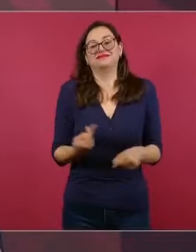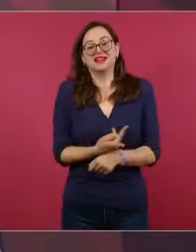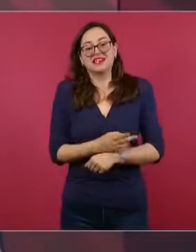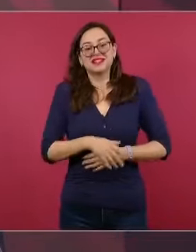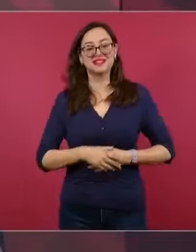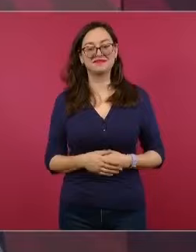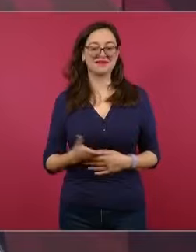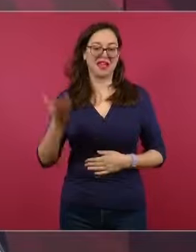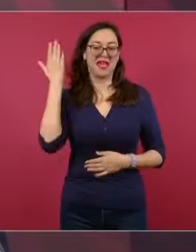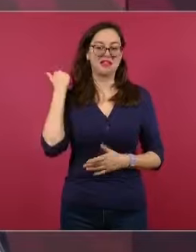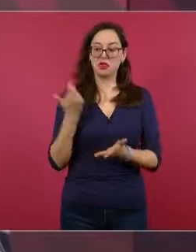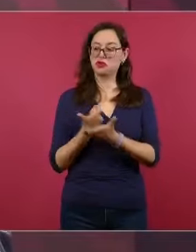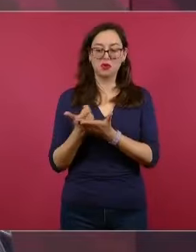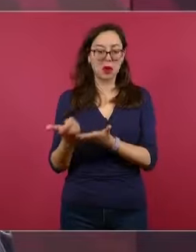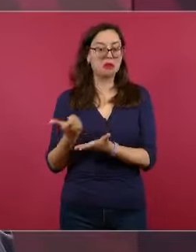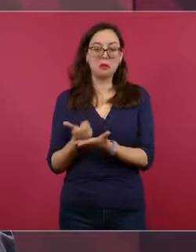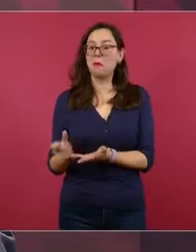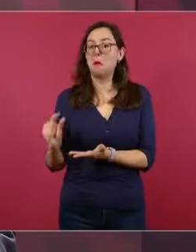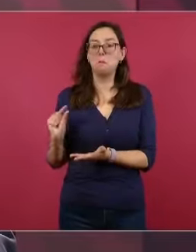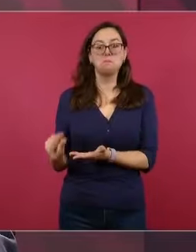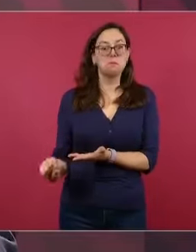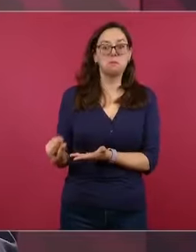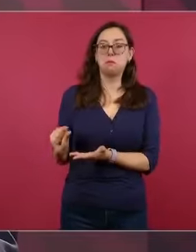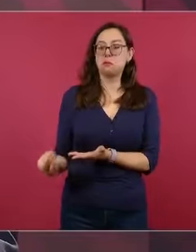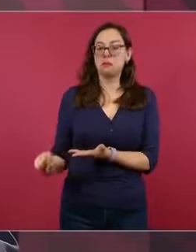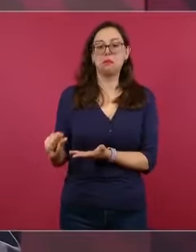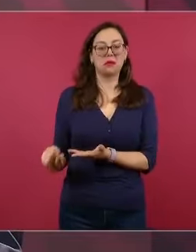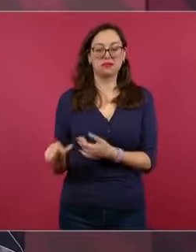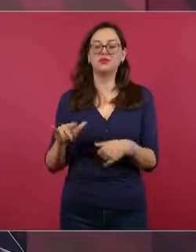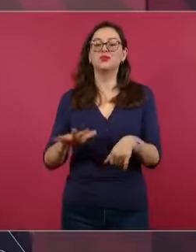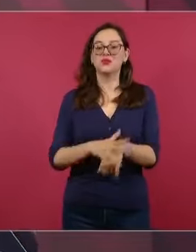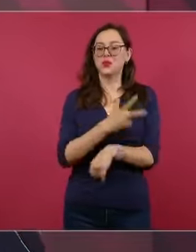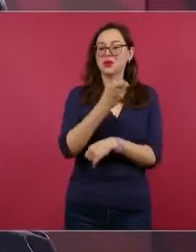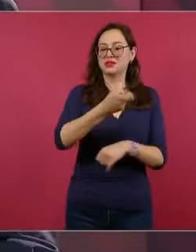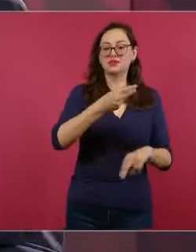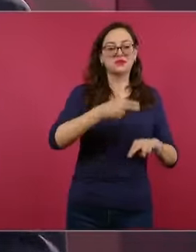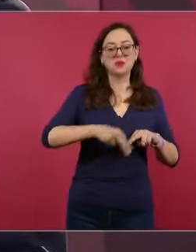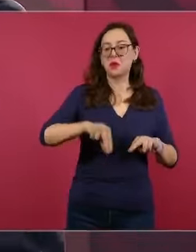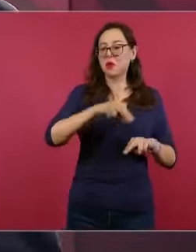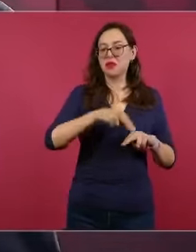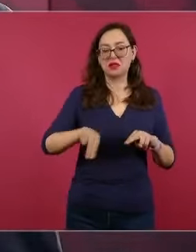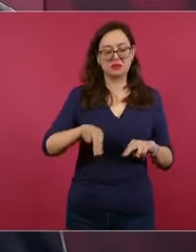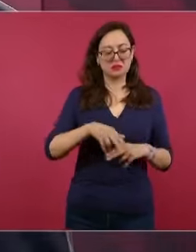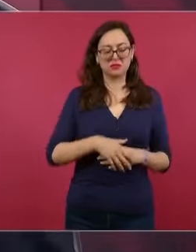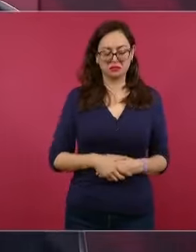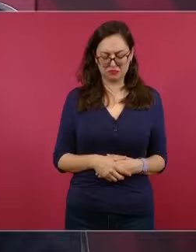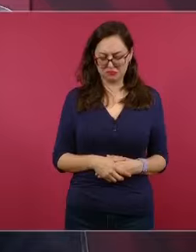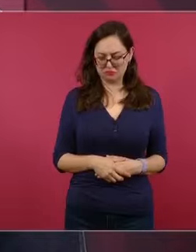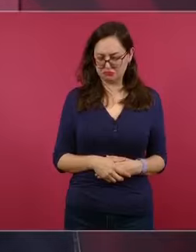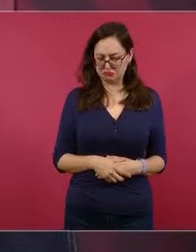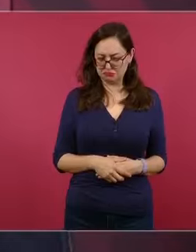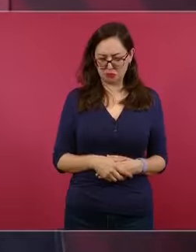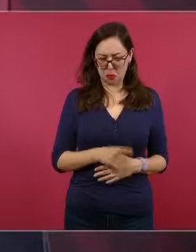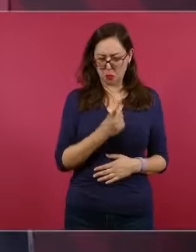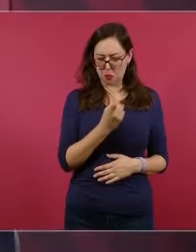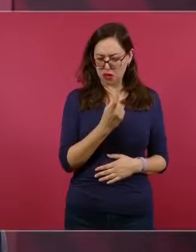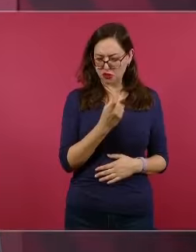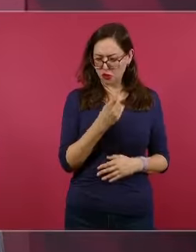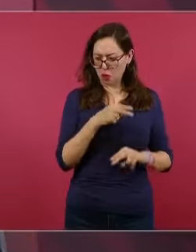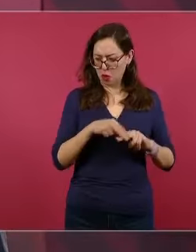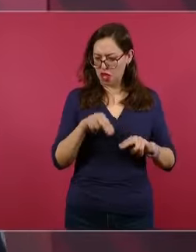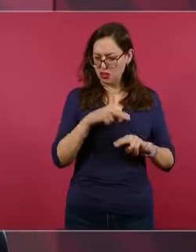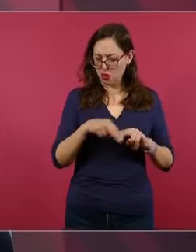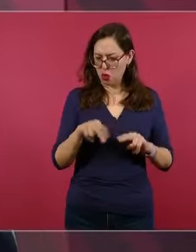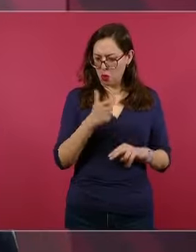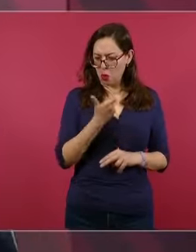nada entonces creo que lo agarré un peso y cuando